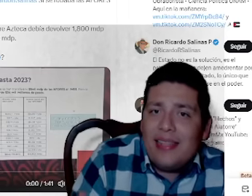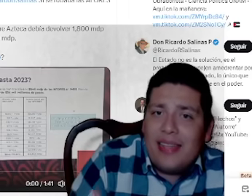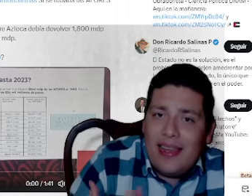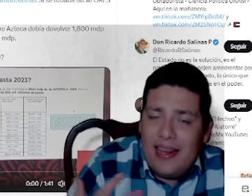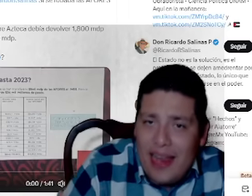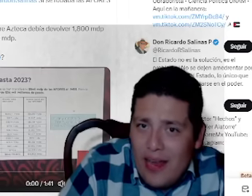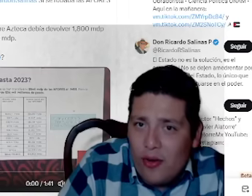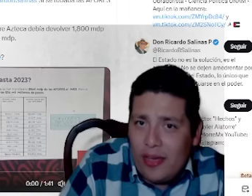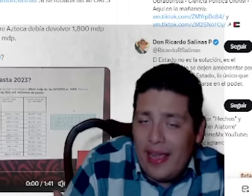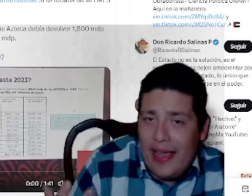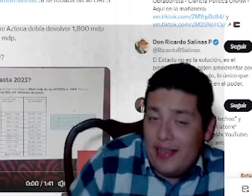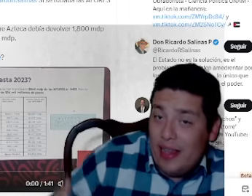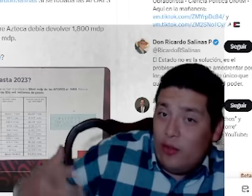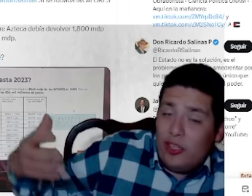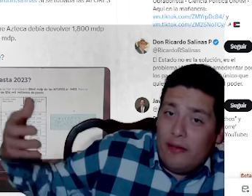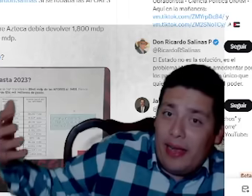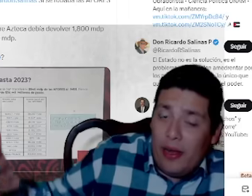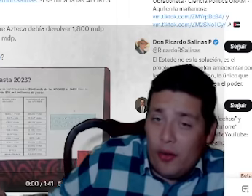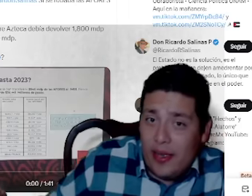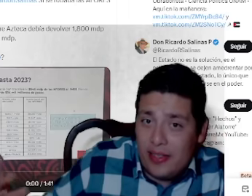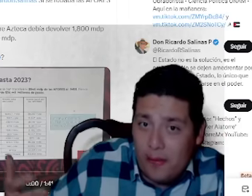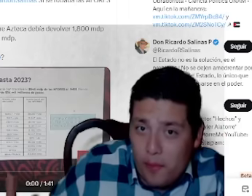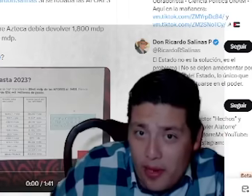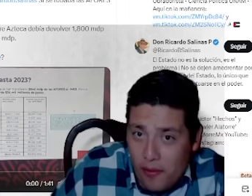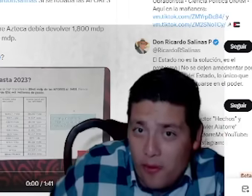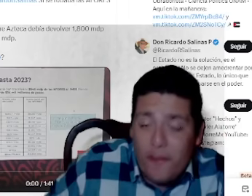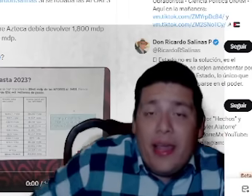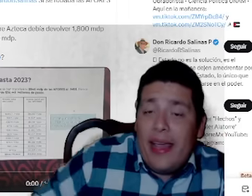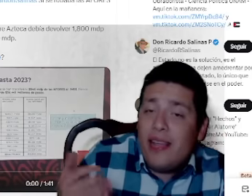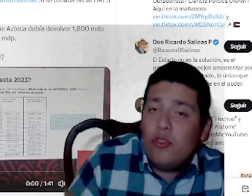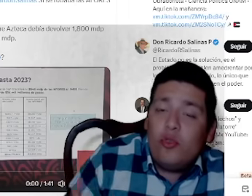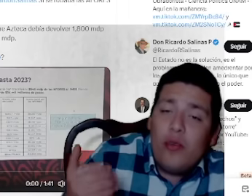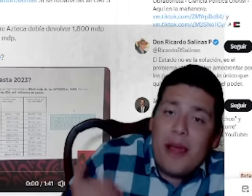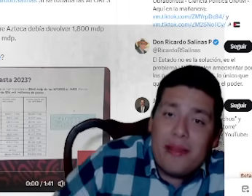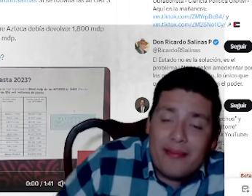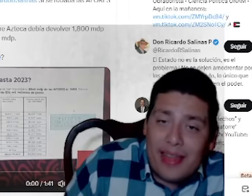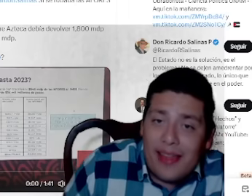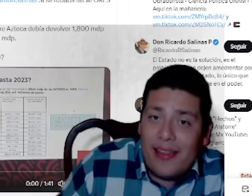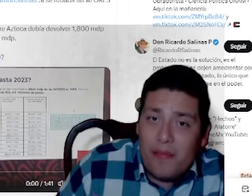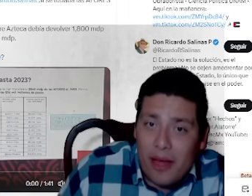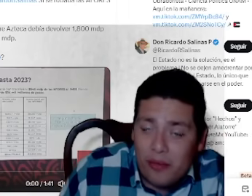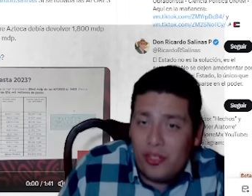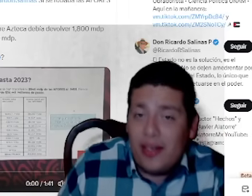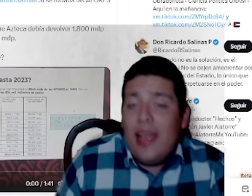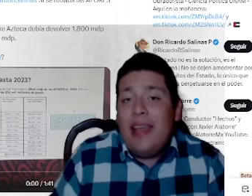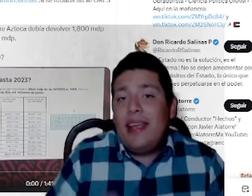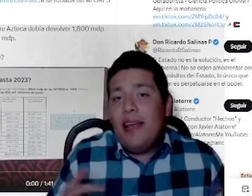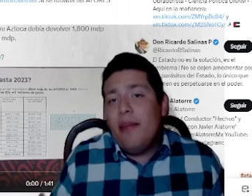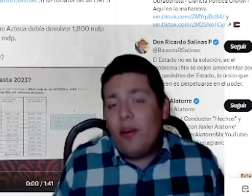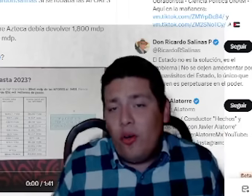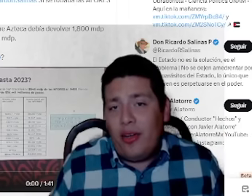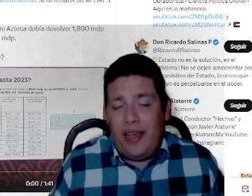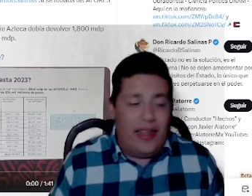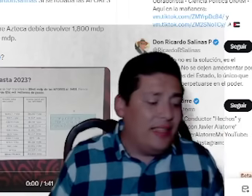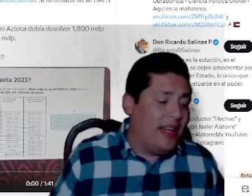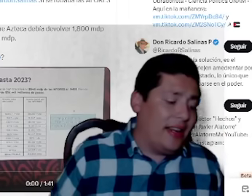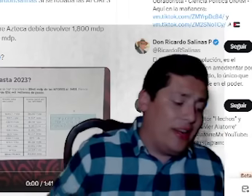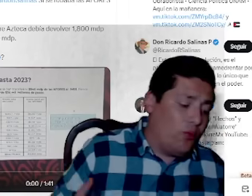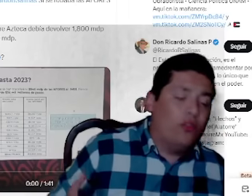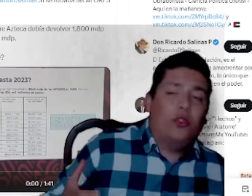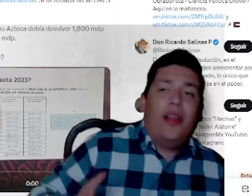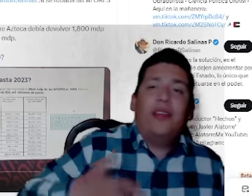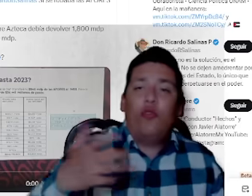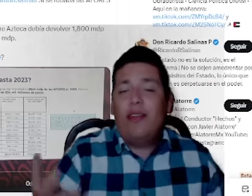recibiendo este dinero que es de los trabajadores del pueblo? Eso es una mentada de Mauser. Y qué mejor que